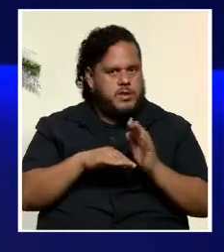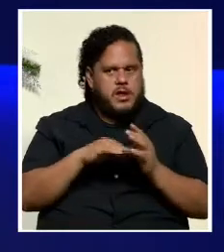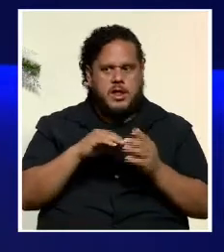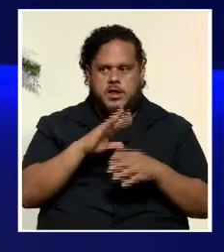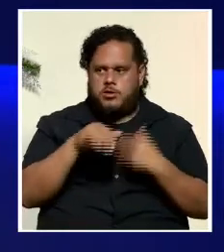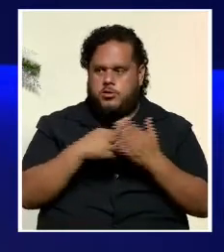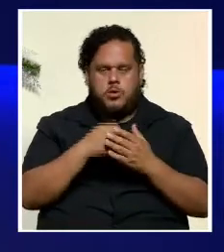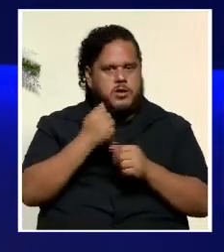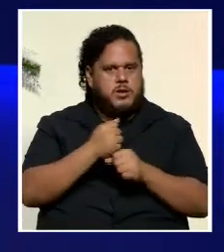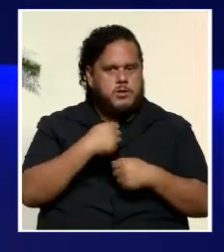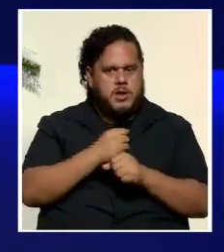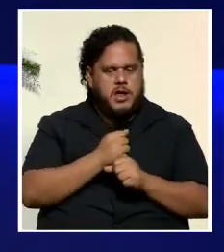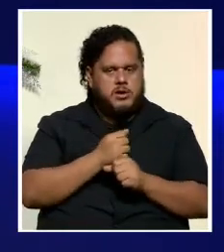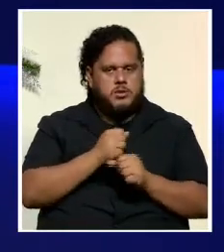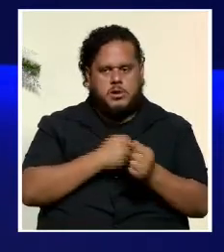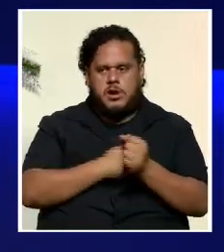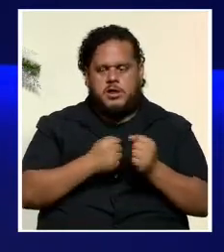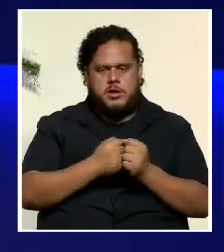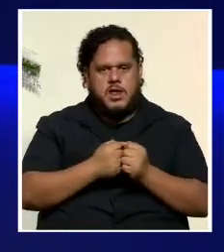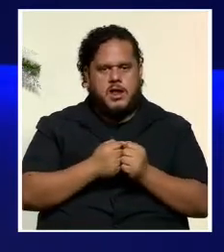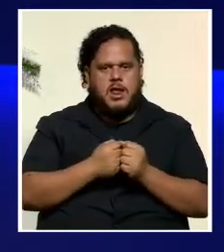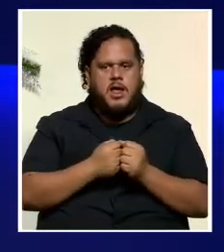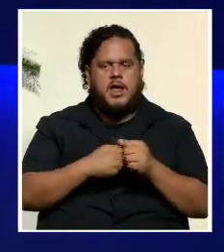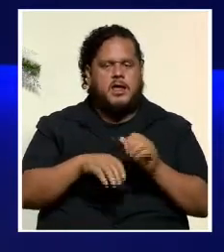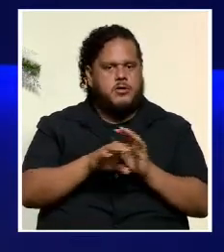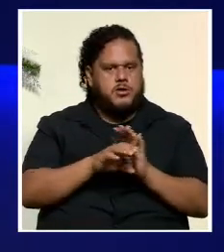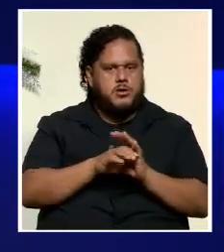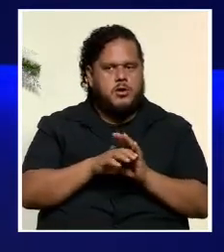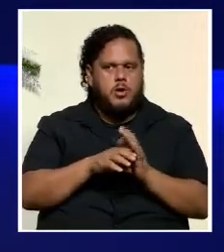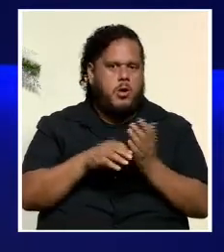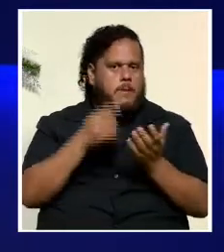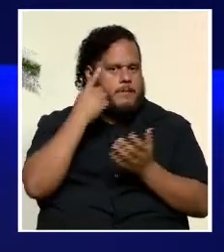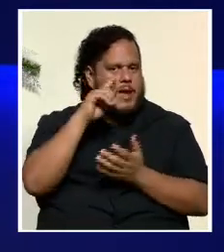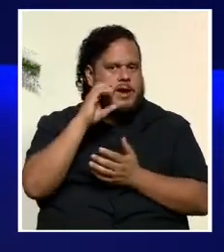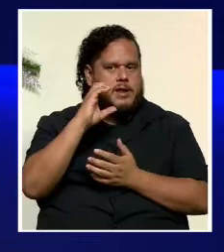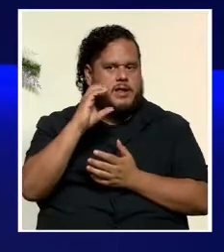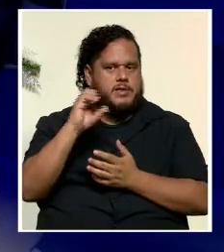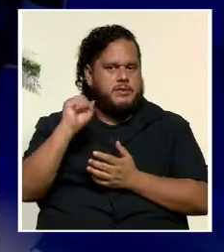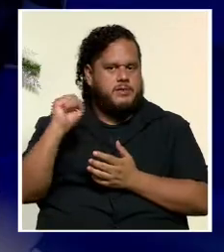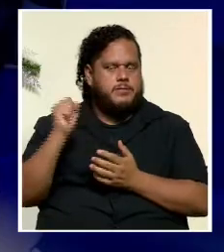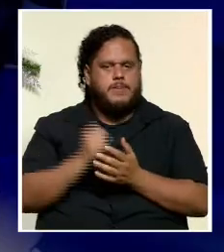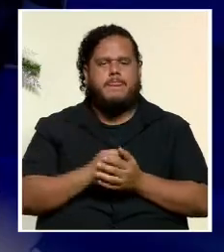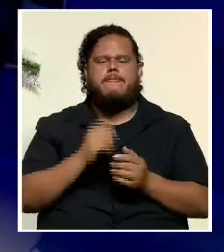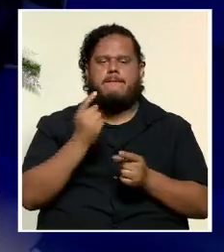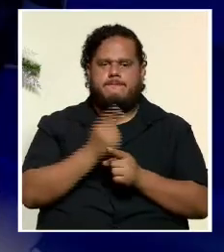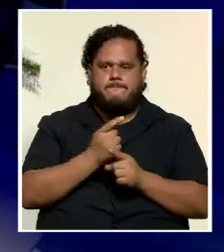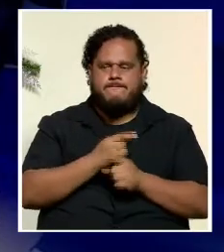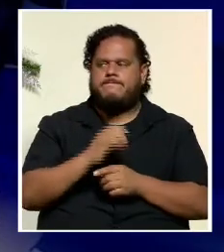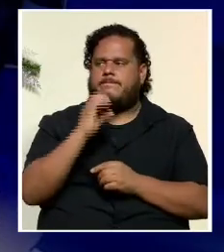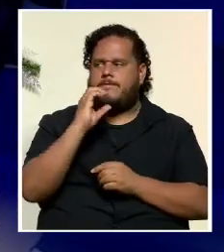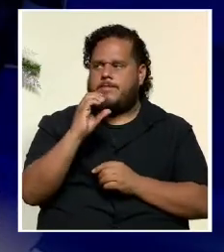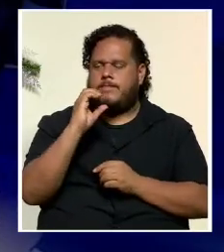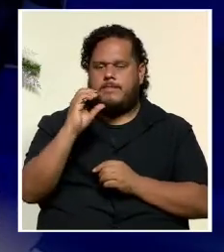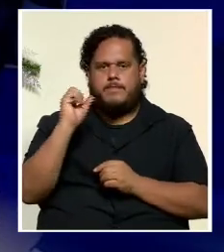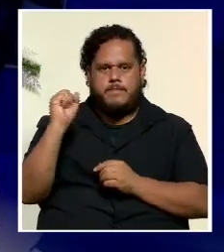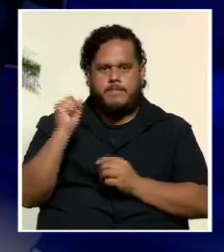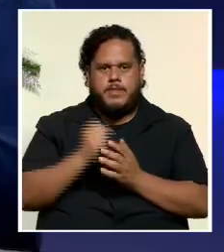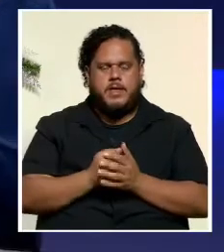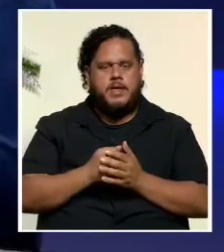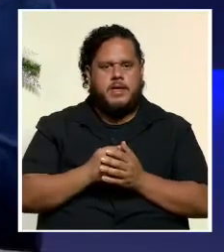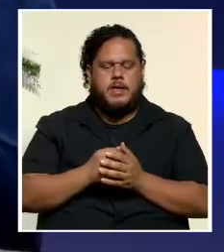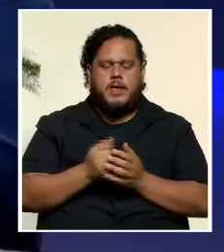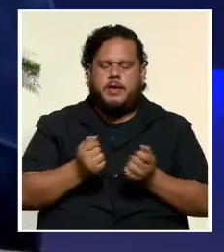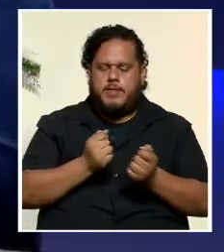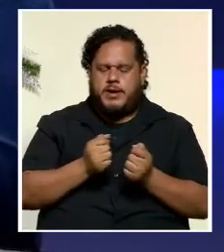Sala Constitucional con la Caja Costarricense del Seguro Social. Sí, así es. La Caja maneja miles